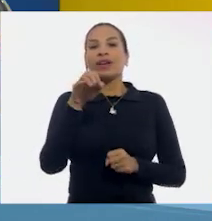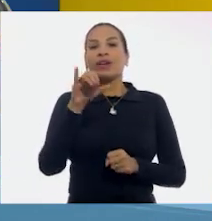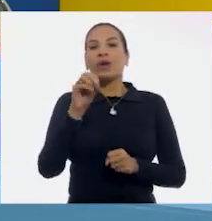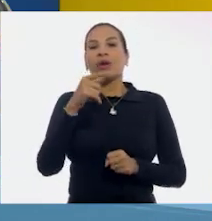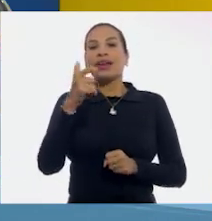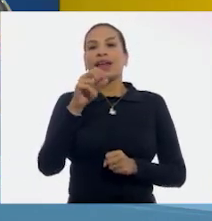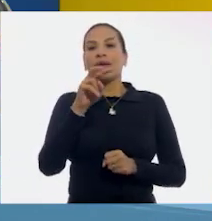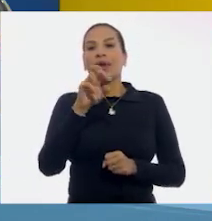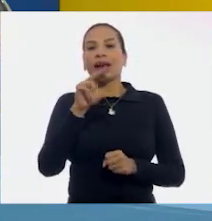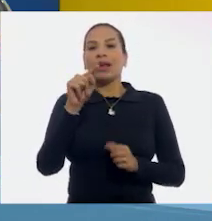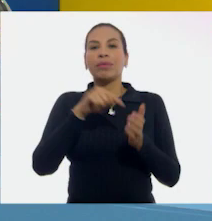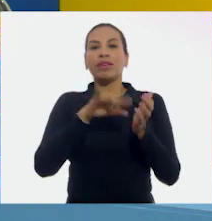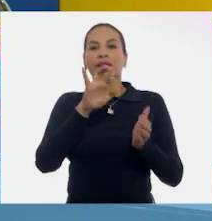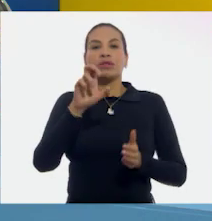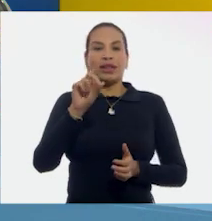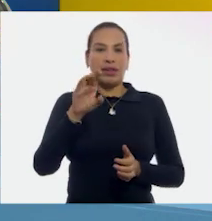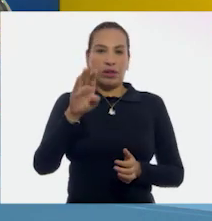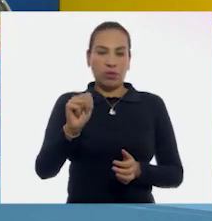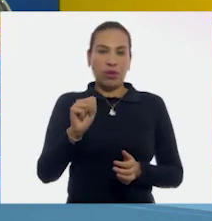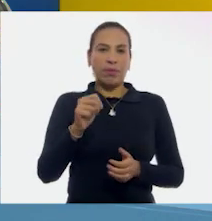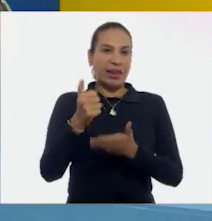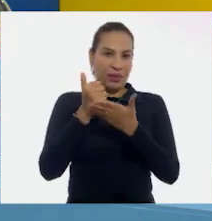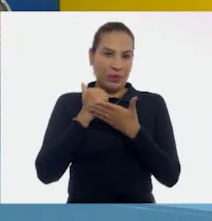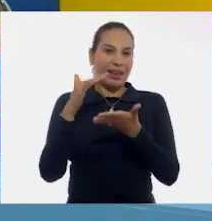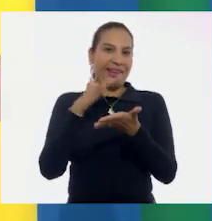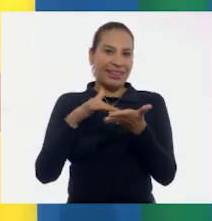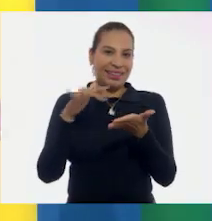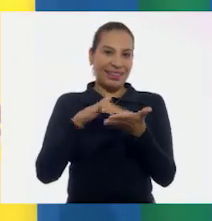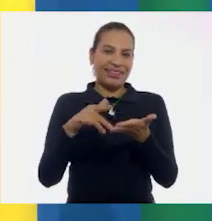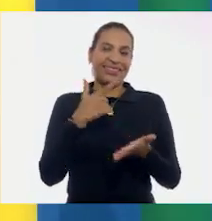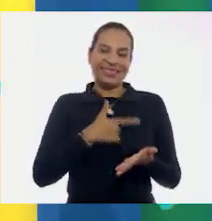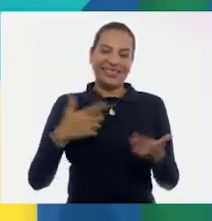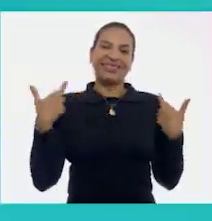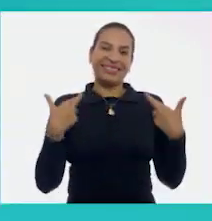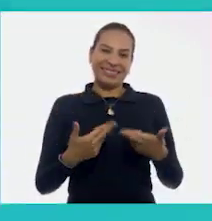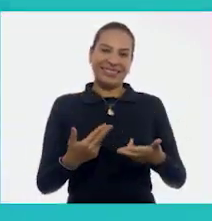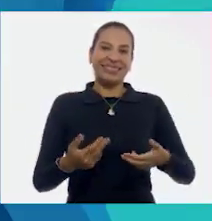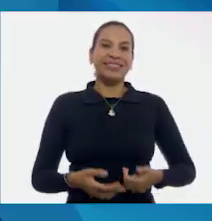que viajó en 1539. ¿Me ayudas a leerlo? Con gusto, maestra.